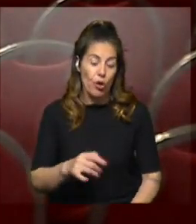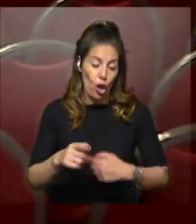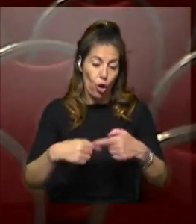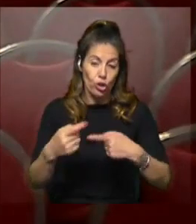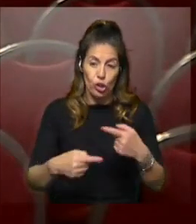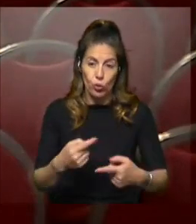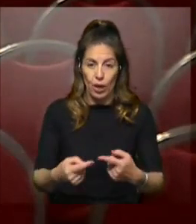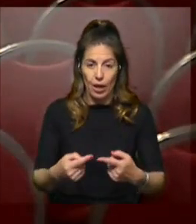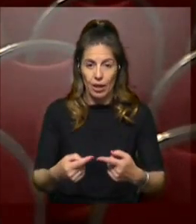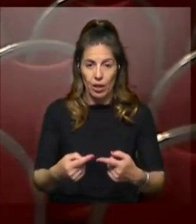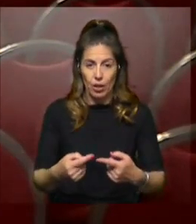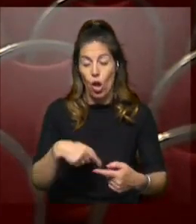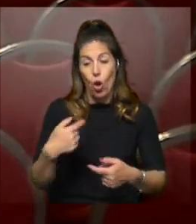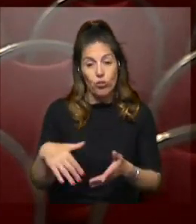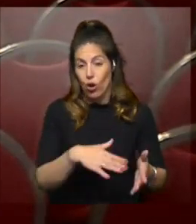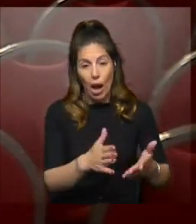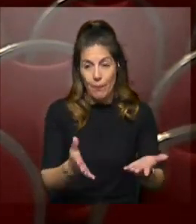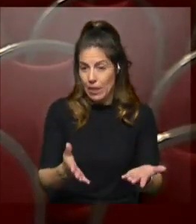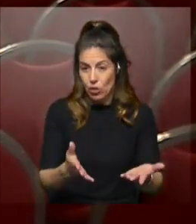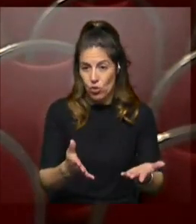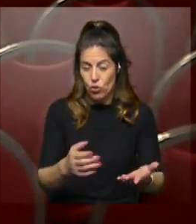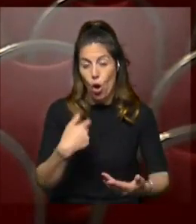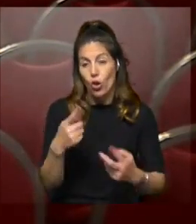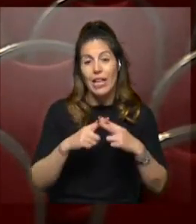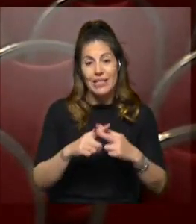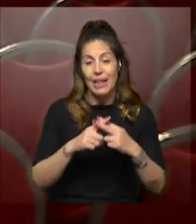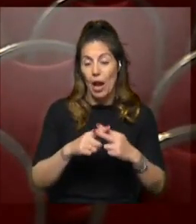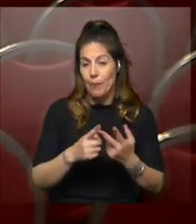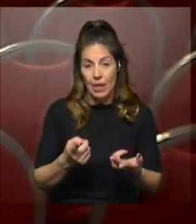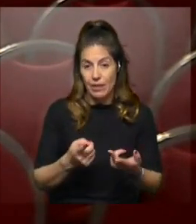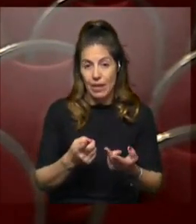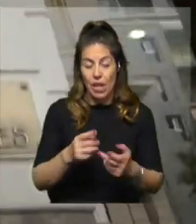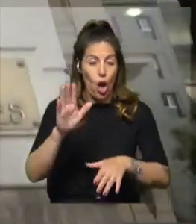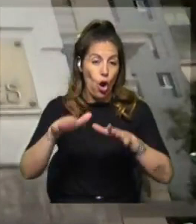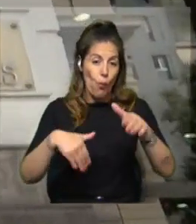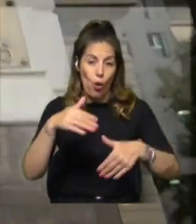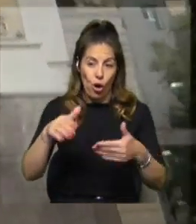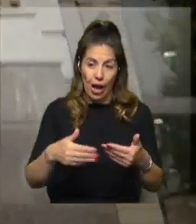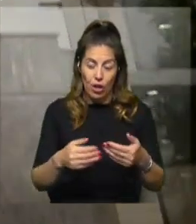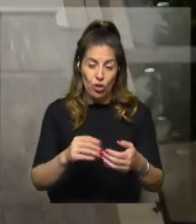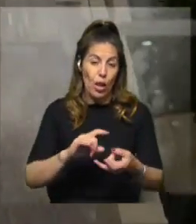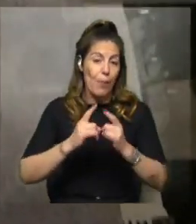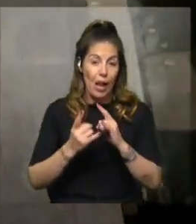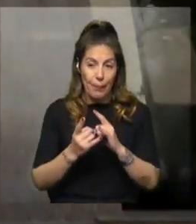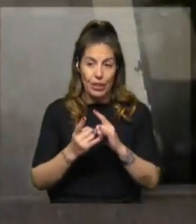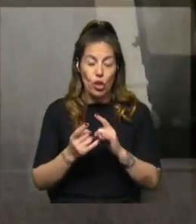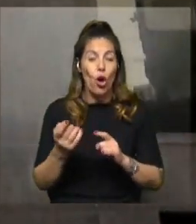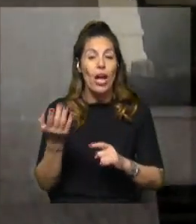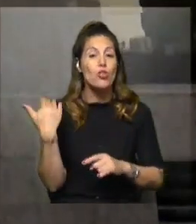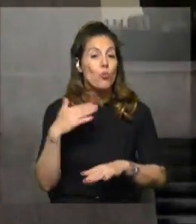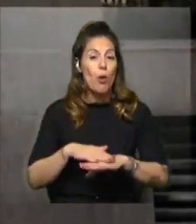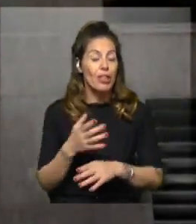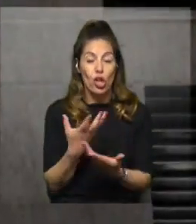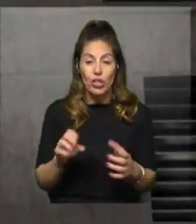seguir por otros caminos que tenemos, otras herramientas legislativas, convocarlos al Parlamento. En su momento no lo quisimos